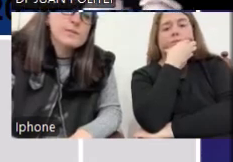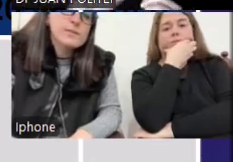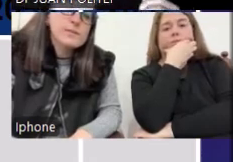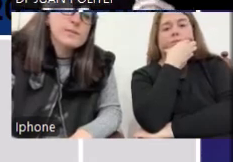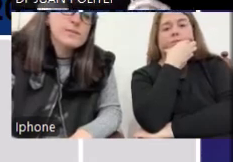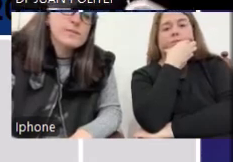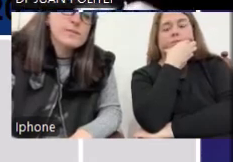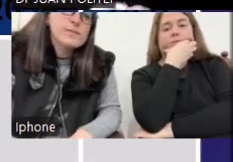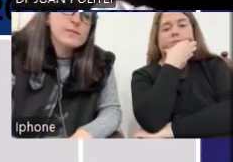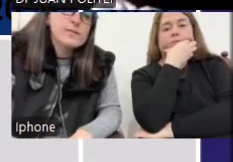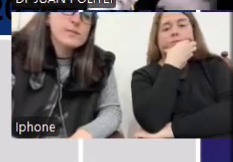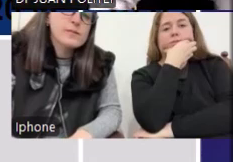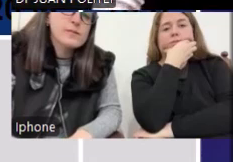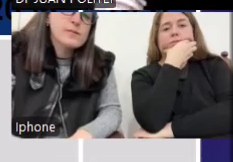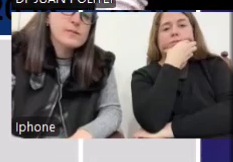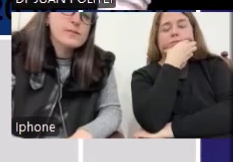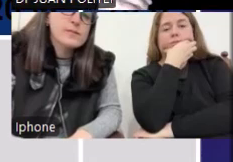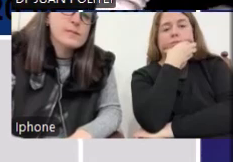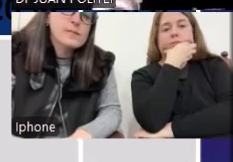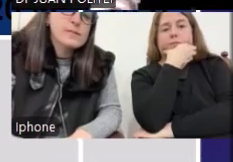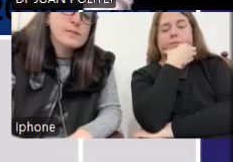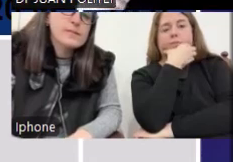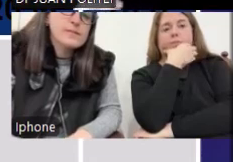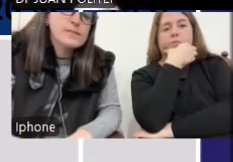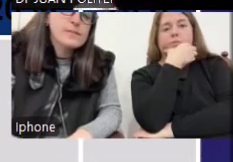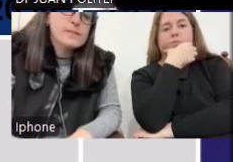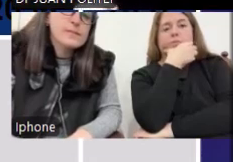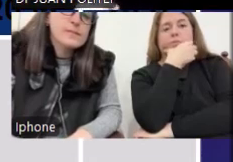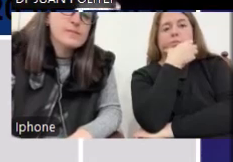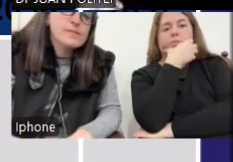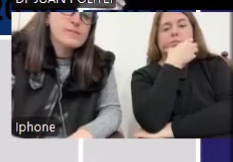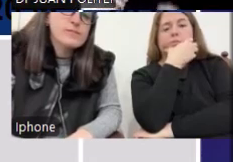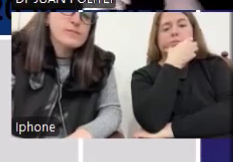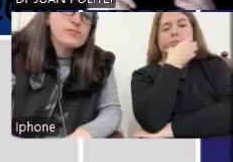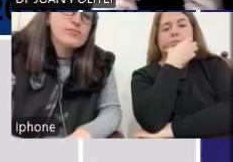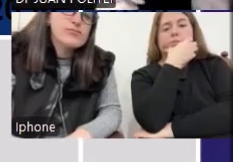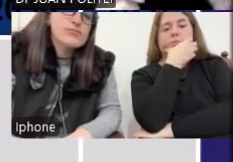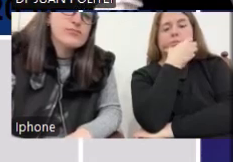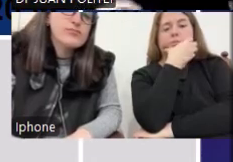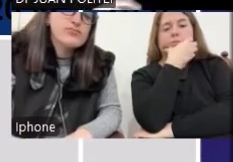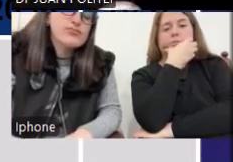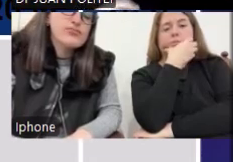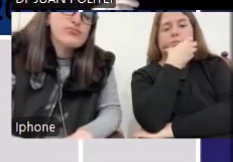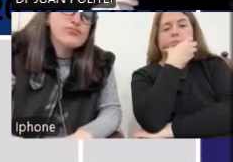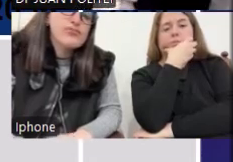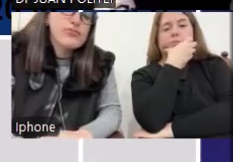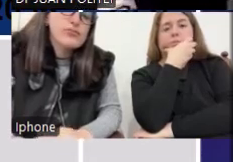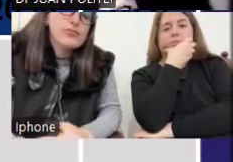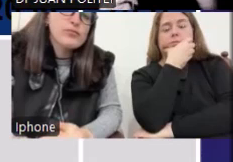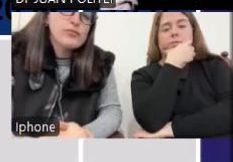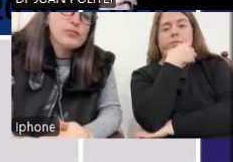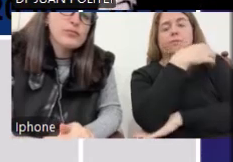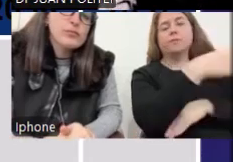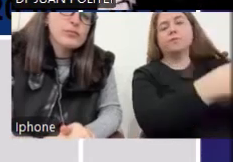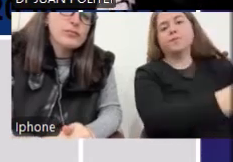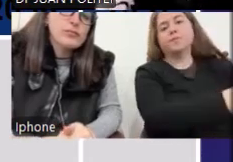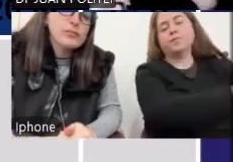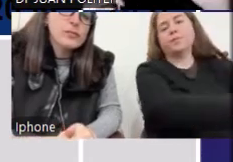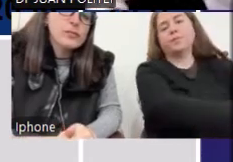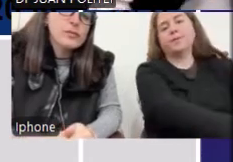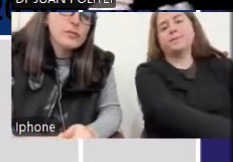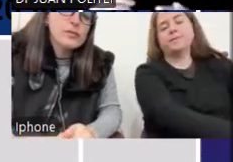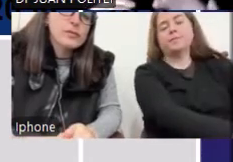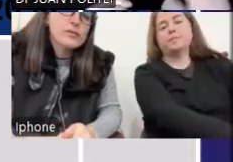que desarrolla esto y pasan por el AMAT en Argentina, por lo que se llama FDA en Estados Unidos,